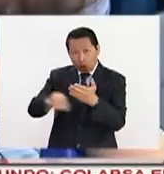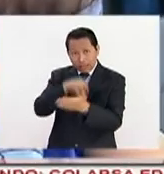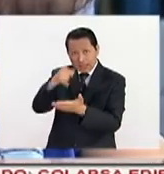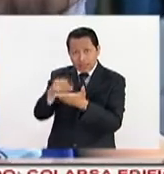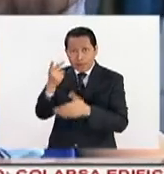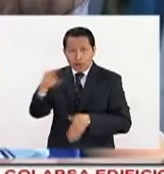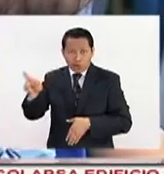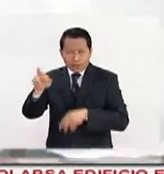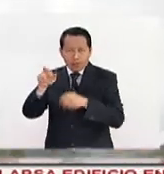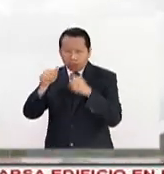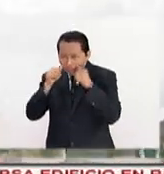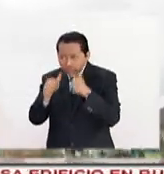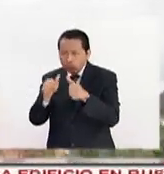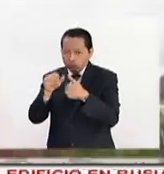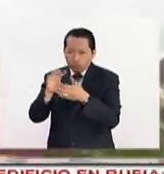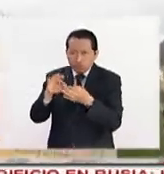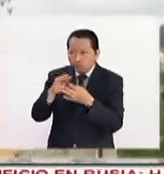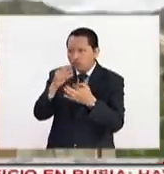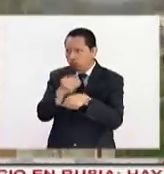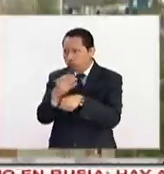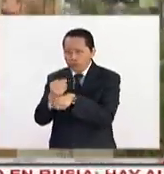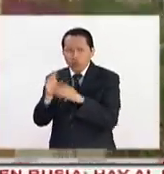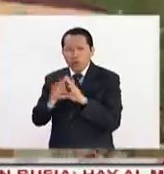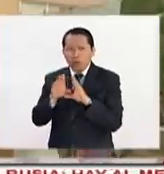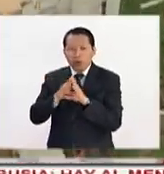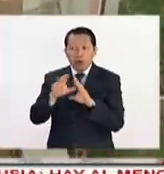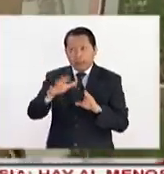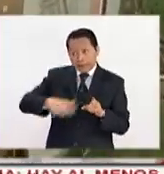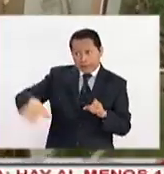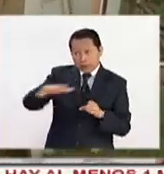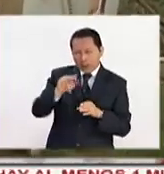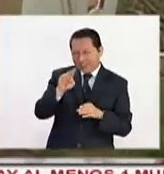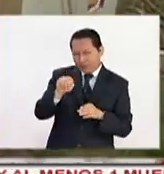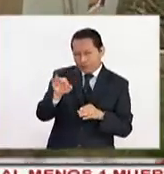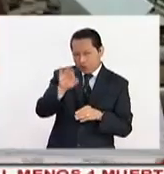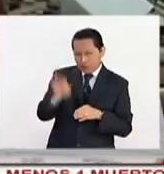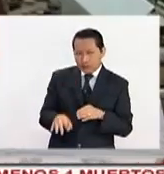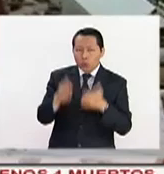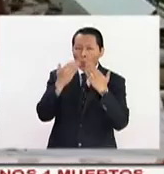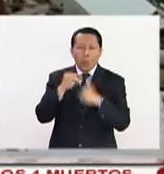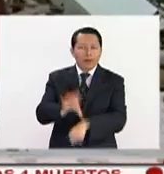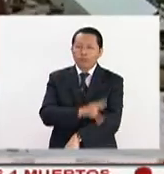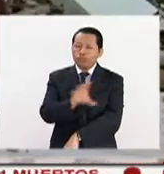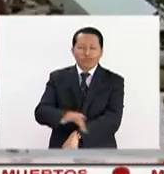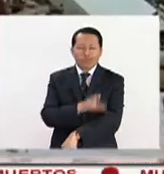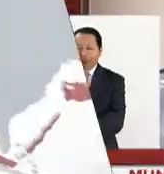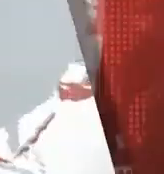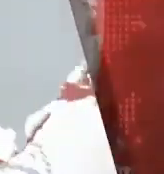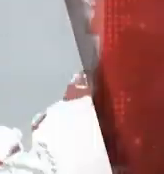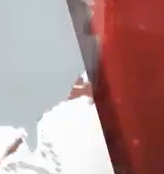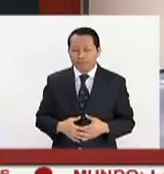y que aproximadamente el 59% del territorio continúa sin energía eléctrica.